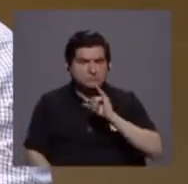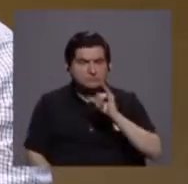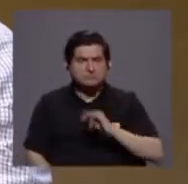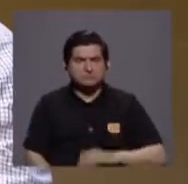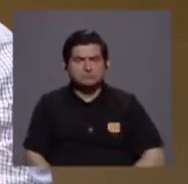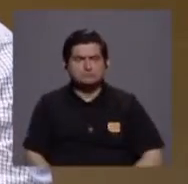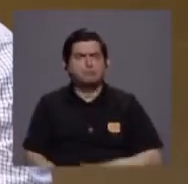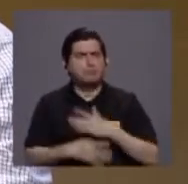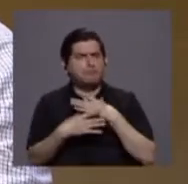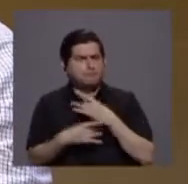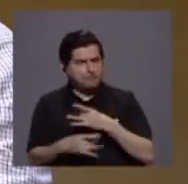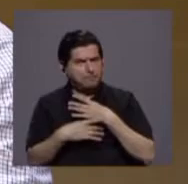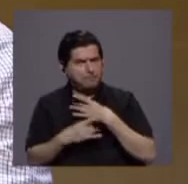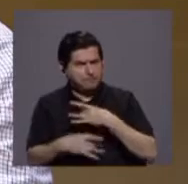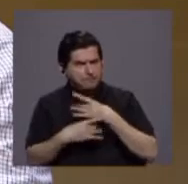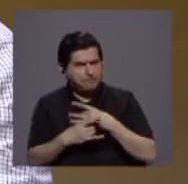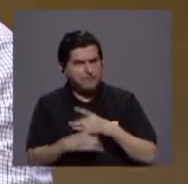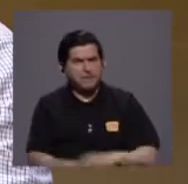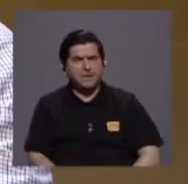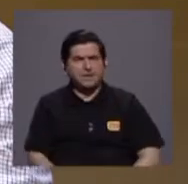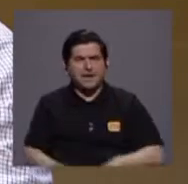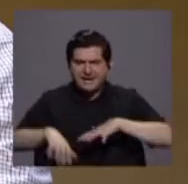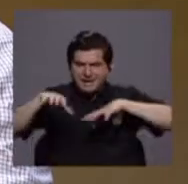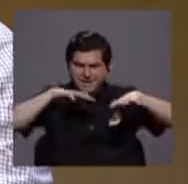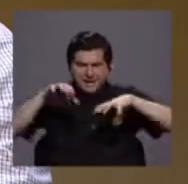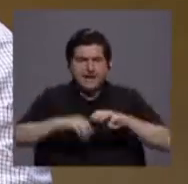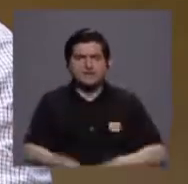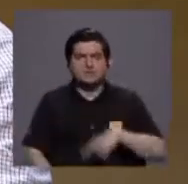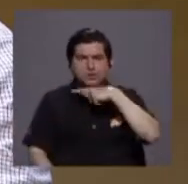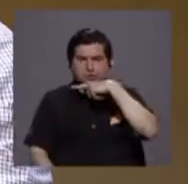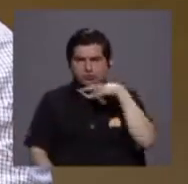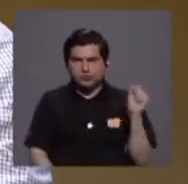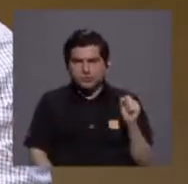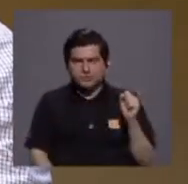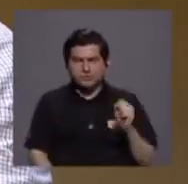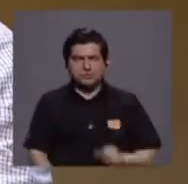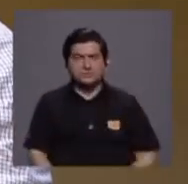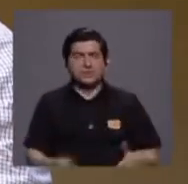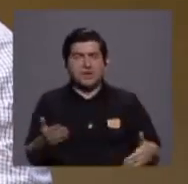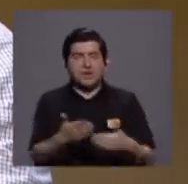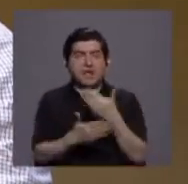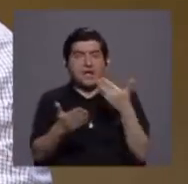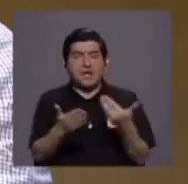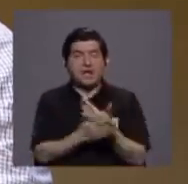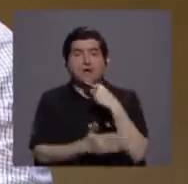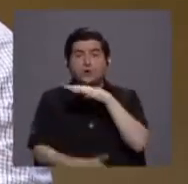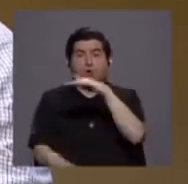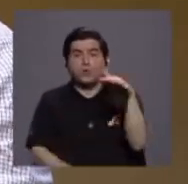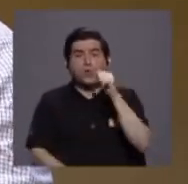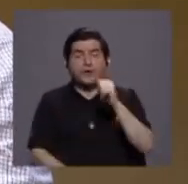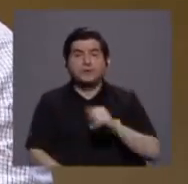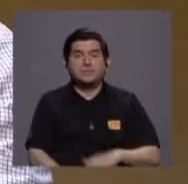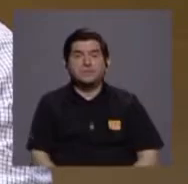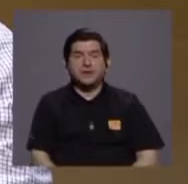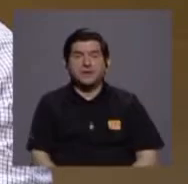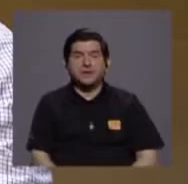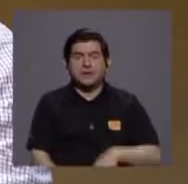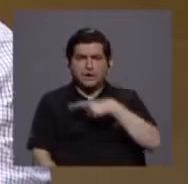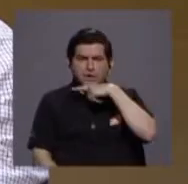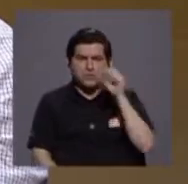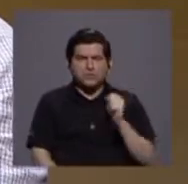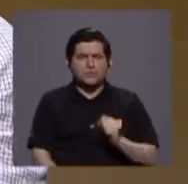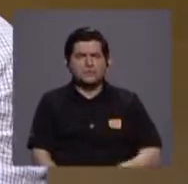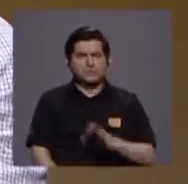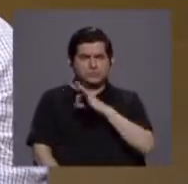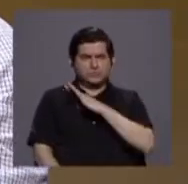ser interesante ver cómo reacciona Rusia ante esta nueva realidad. Rusia se ha beneficiado mucho